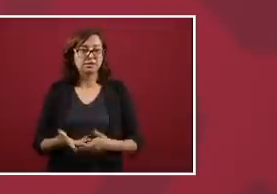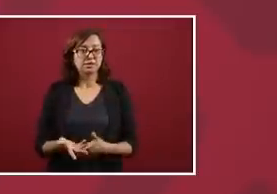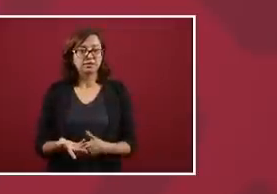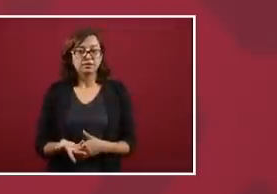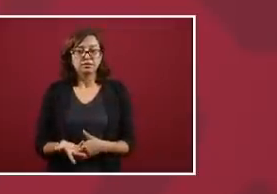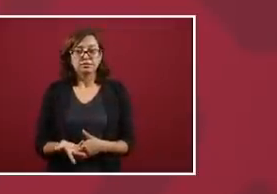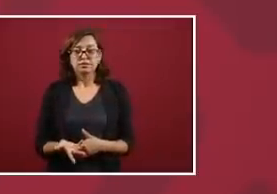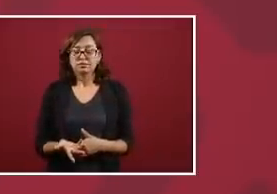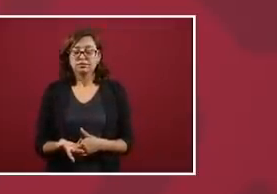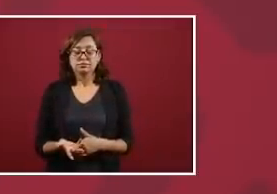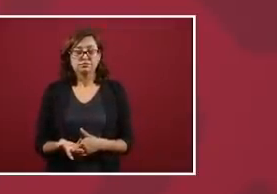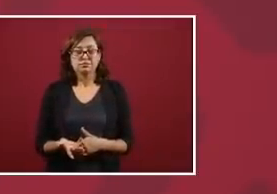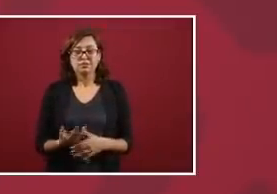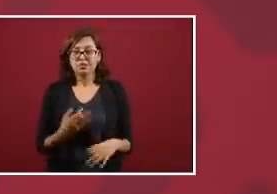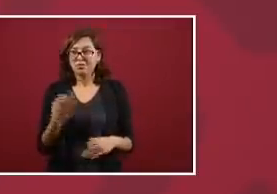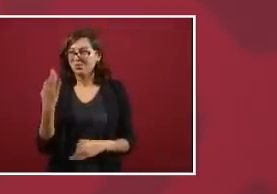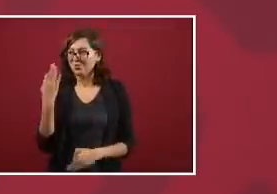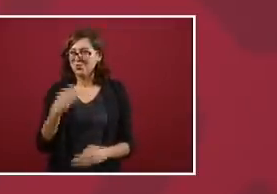nos iba a llevar